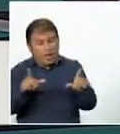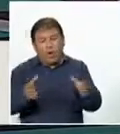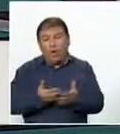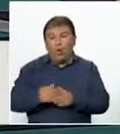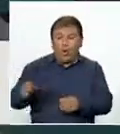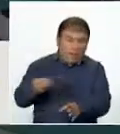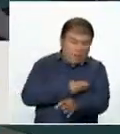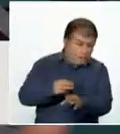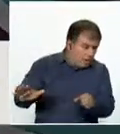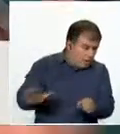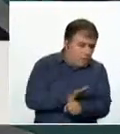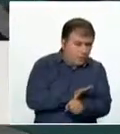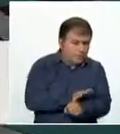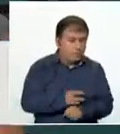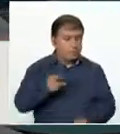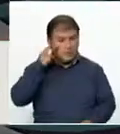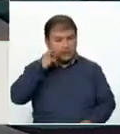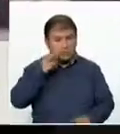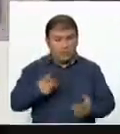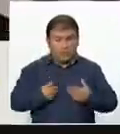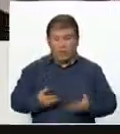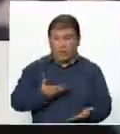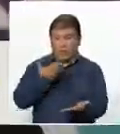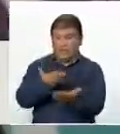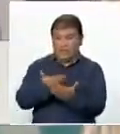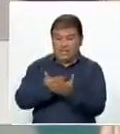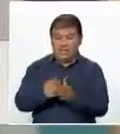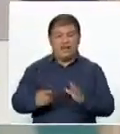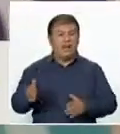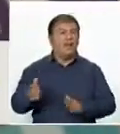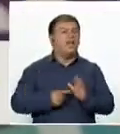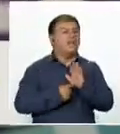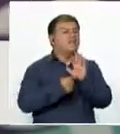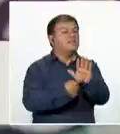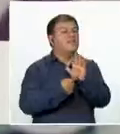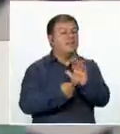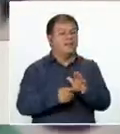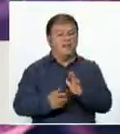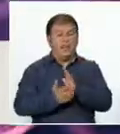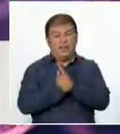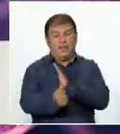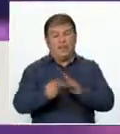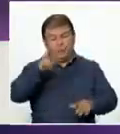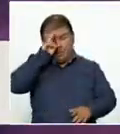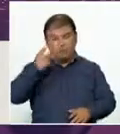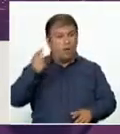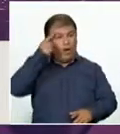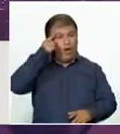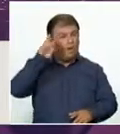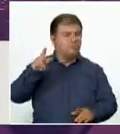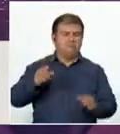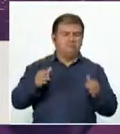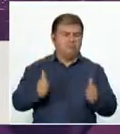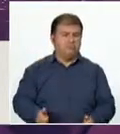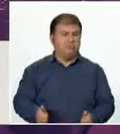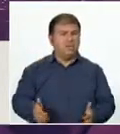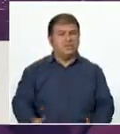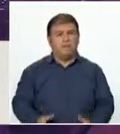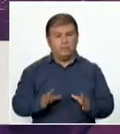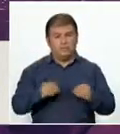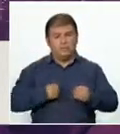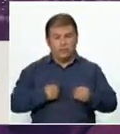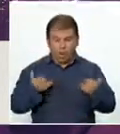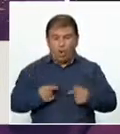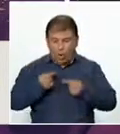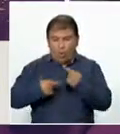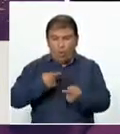musical completo. Por ello, cuando le propusieron ser la abanderada del talento peruano, no lo pensó dos veces. Y hoy